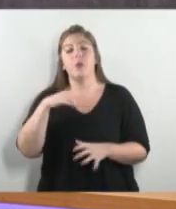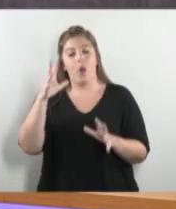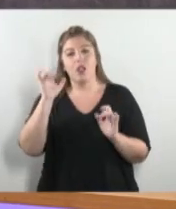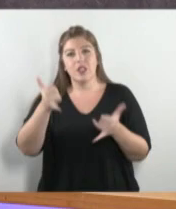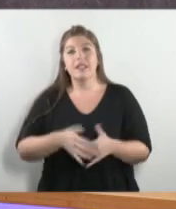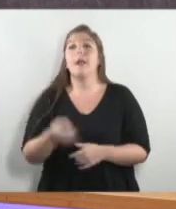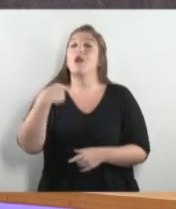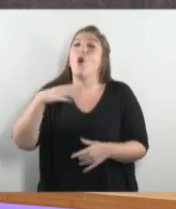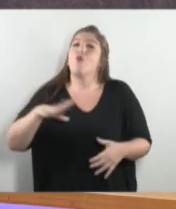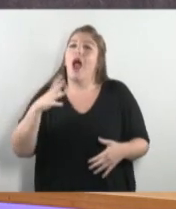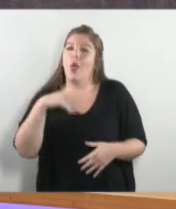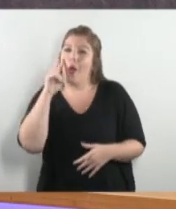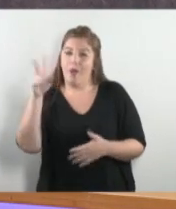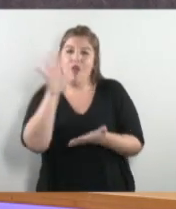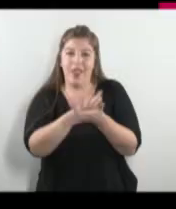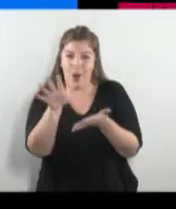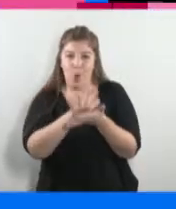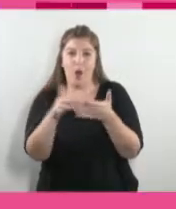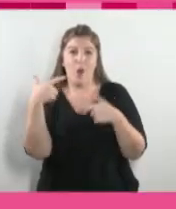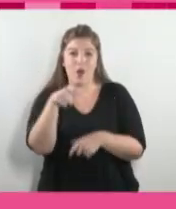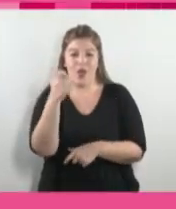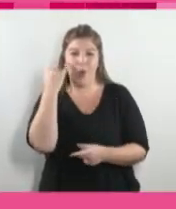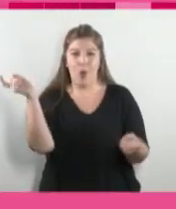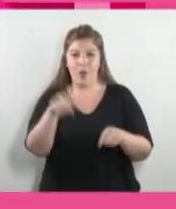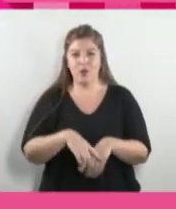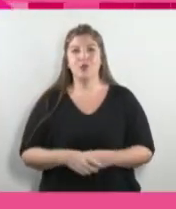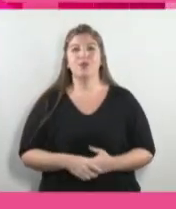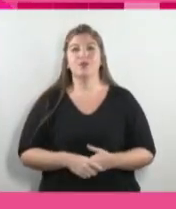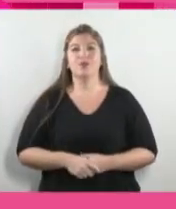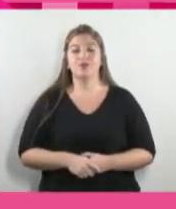para todos, vemos de nuevo el tape y volvemos.